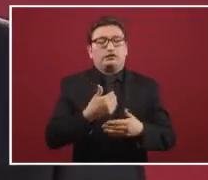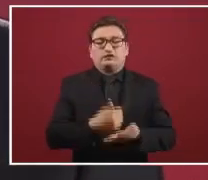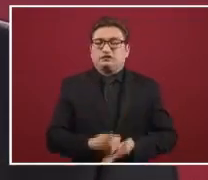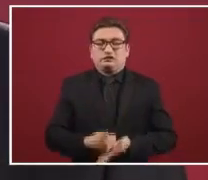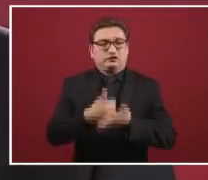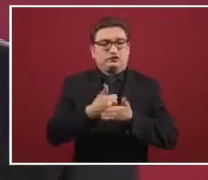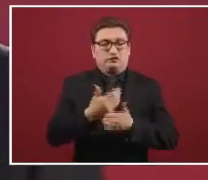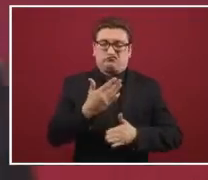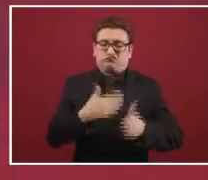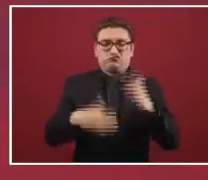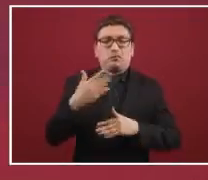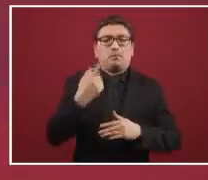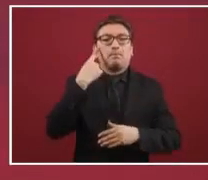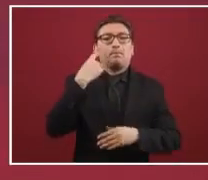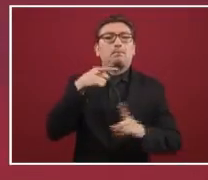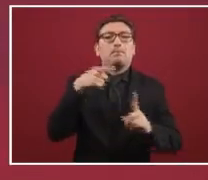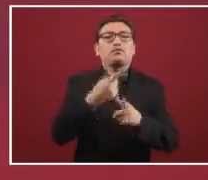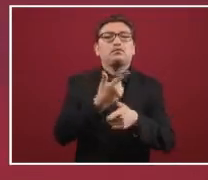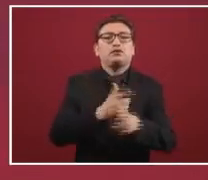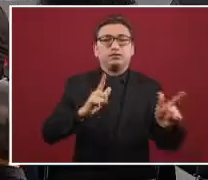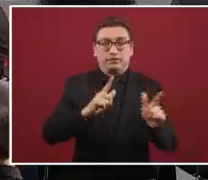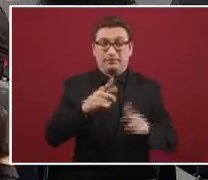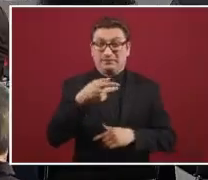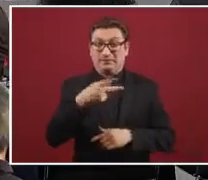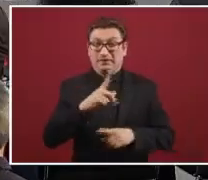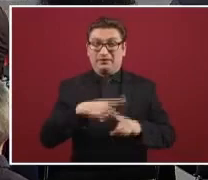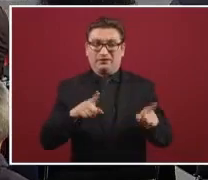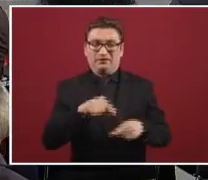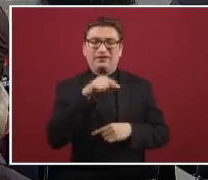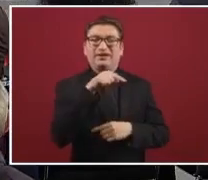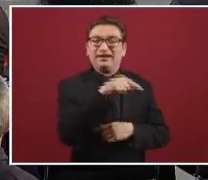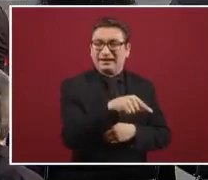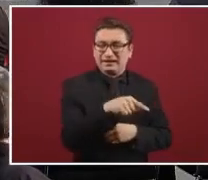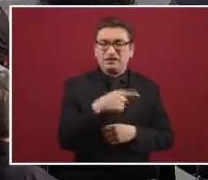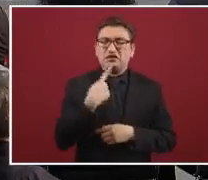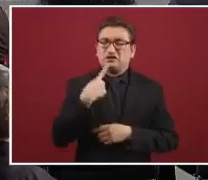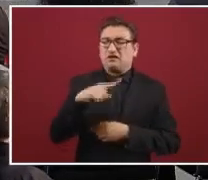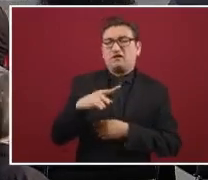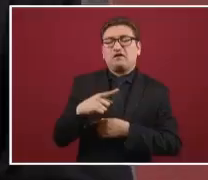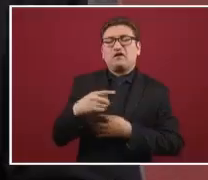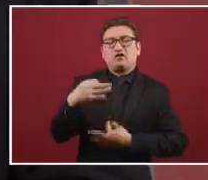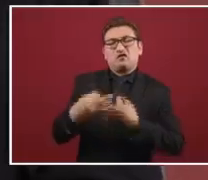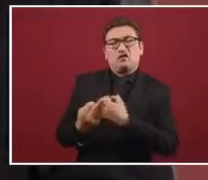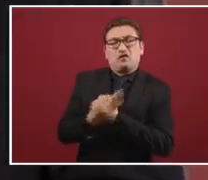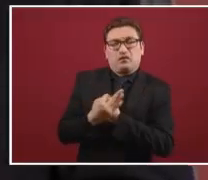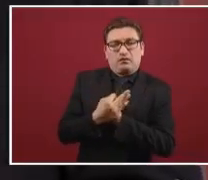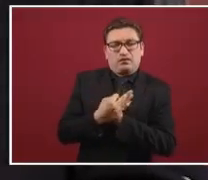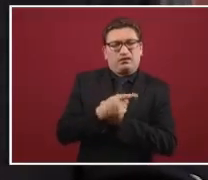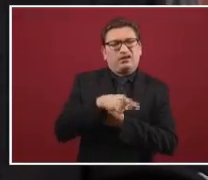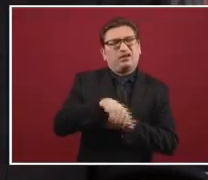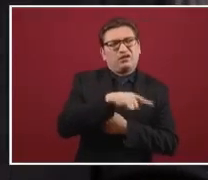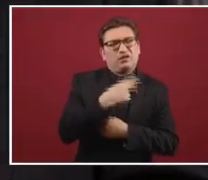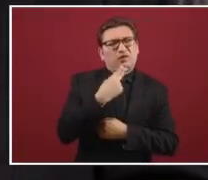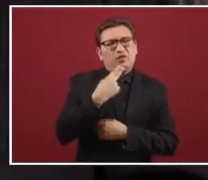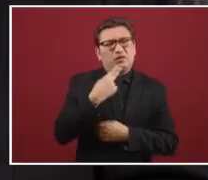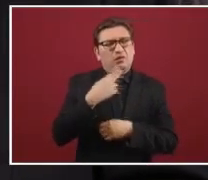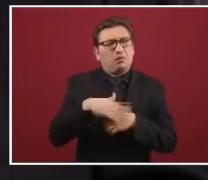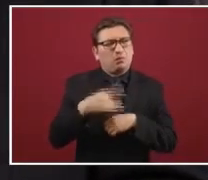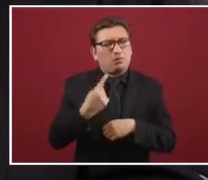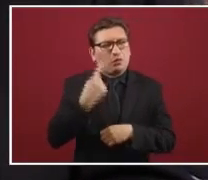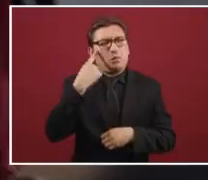este caso se está recurriendo al amparo para